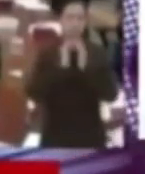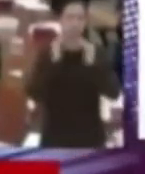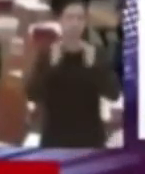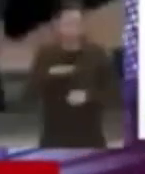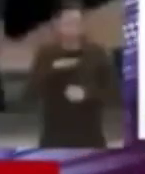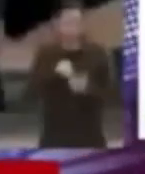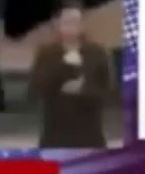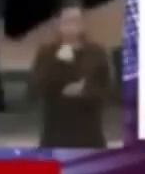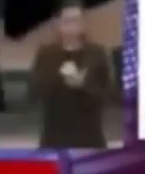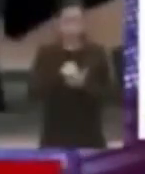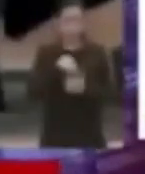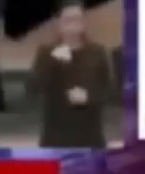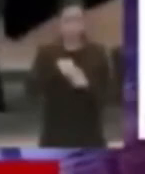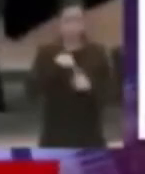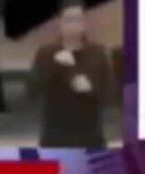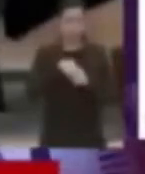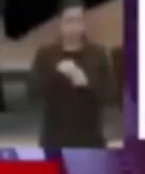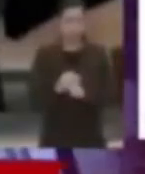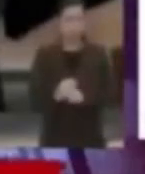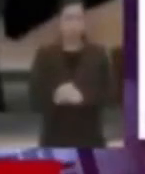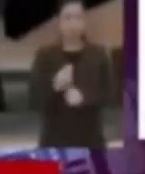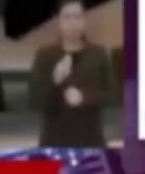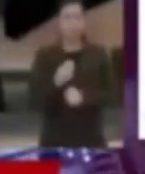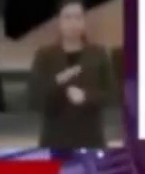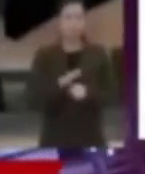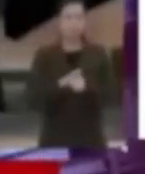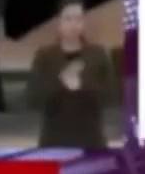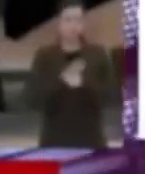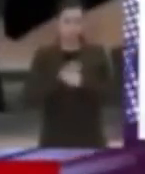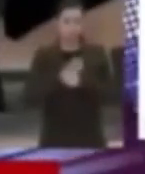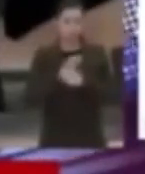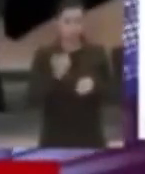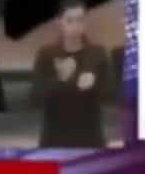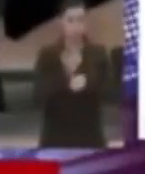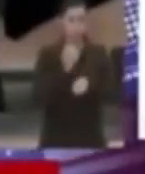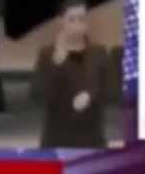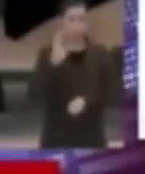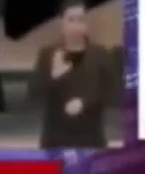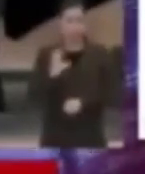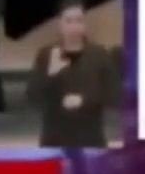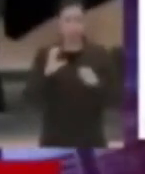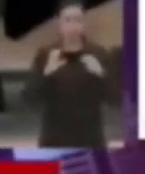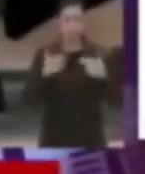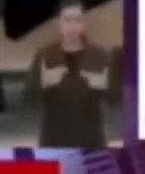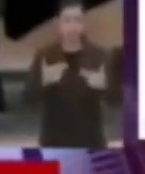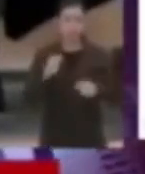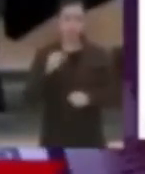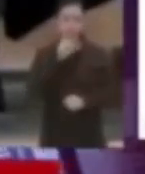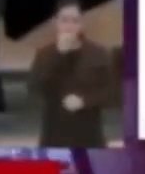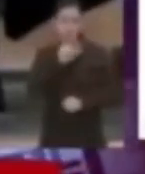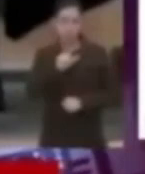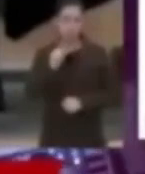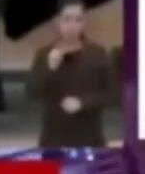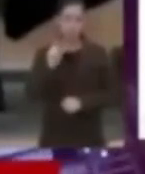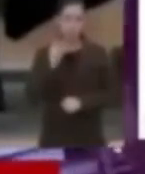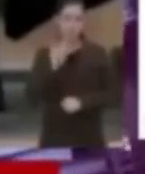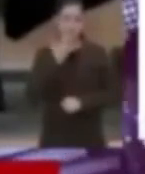el dirigente nacional del PRI como presidente de la Comisión de Gobernación, a incluirlo como comisión dictaminadora de la reforma